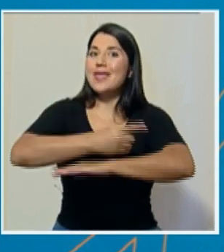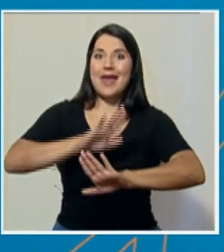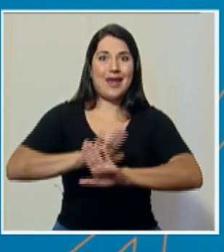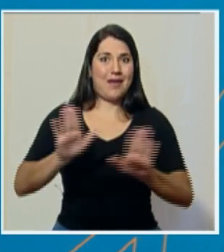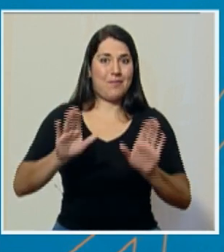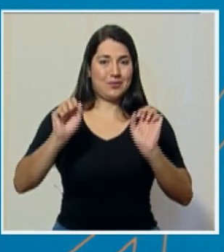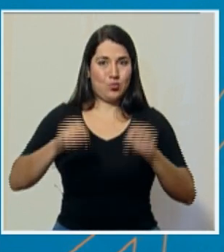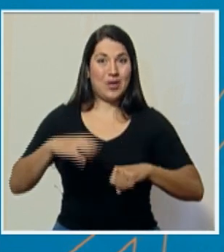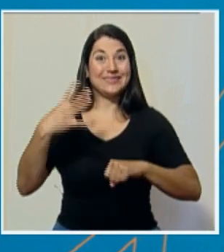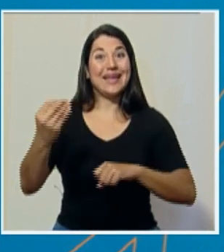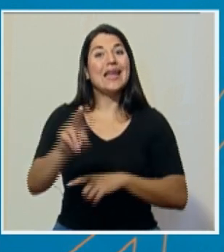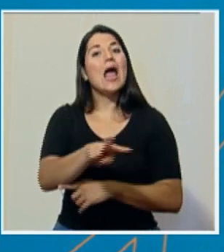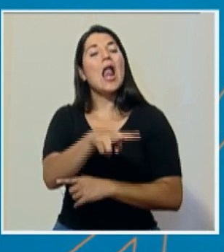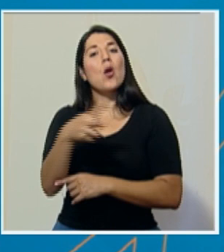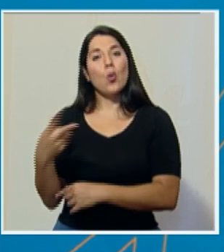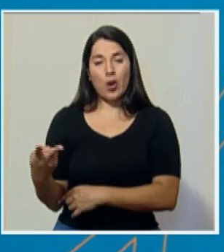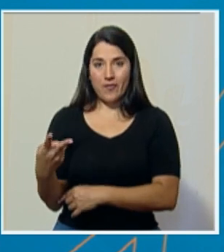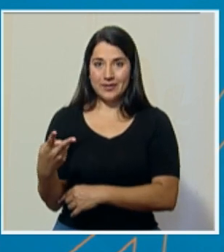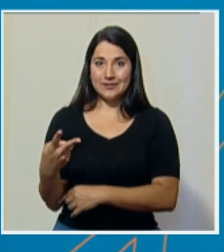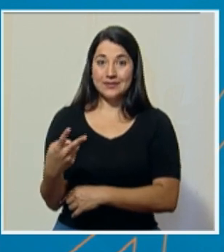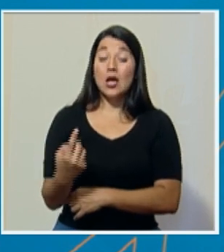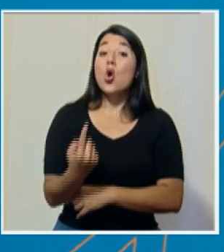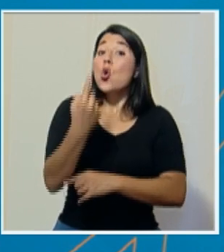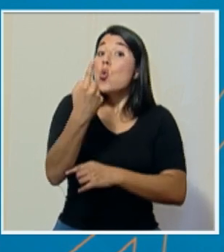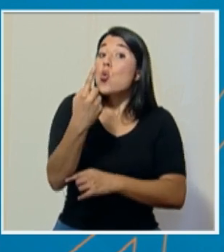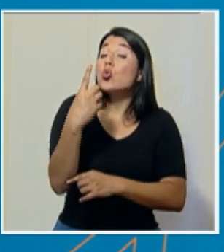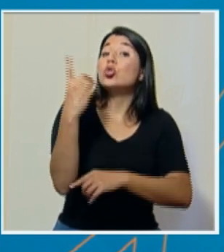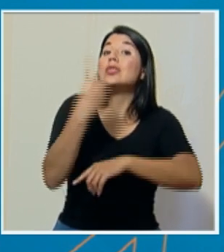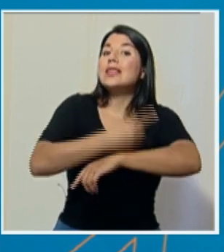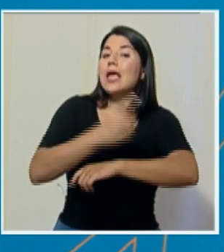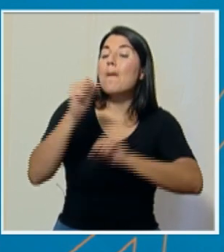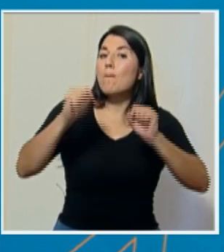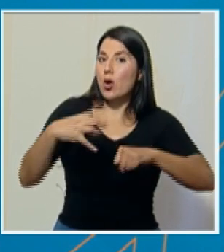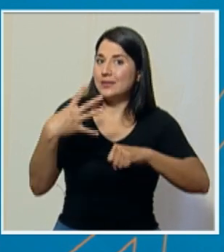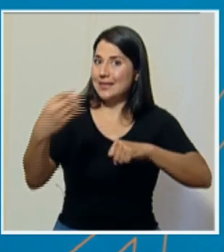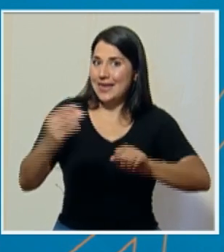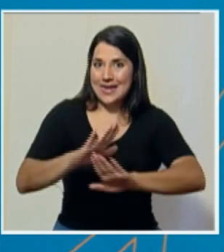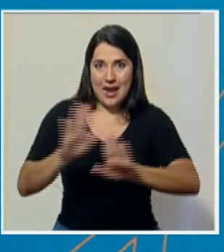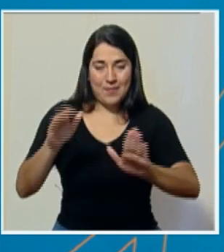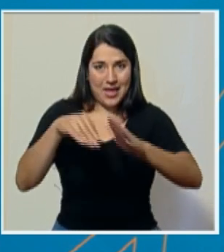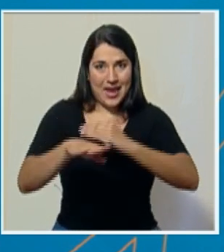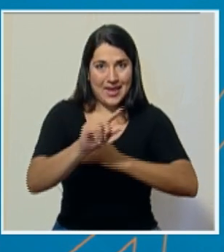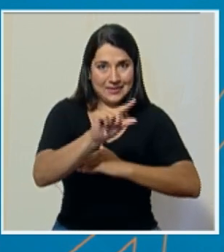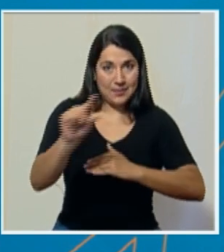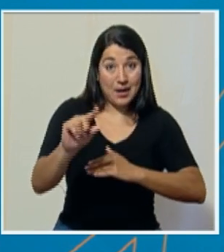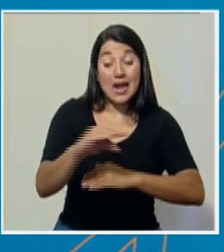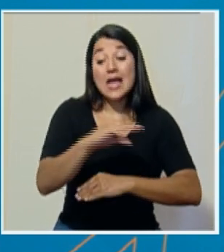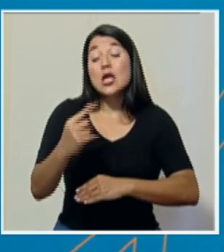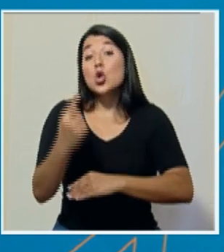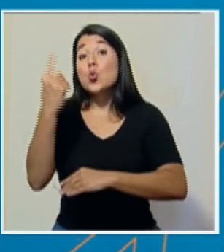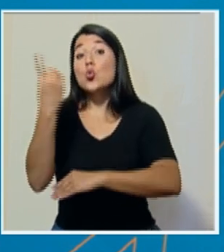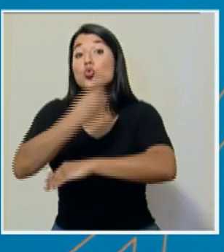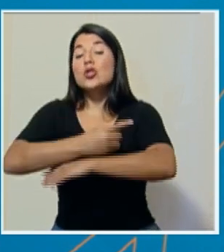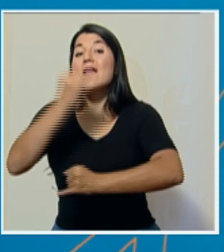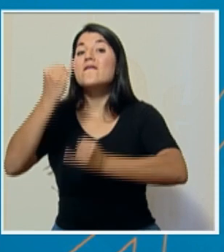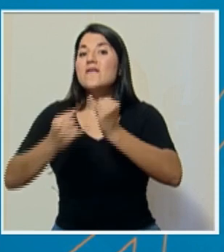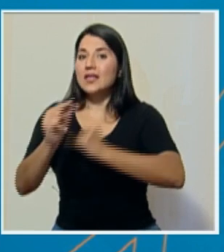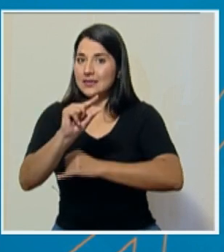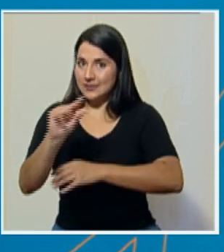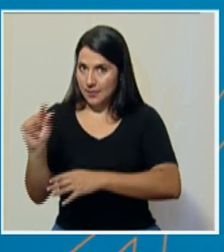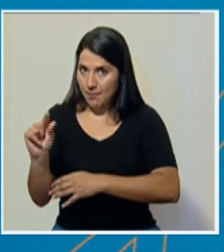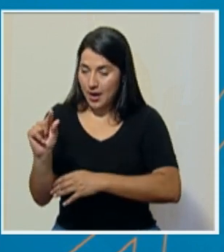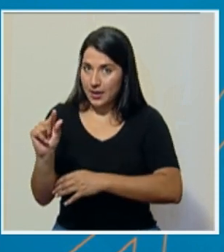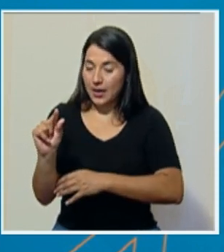Aquí tenemos un ciclo inverso, se restringe a un día entre semana y un día del fin de semana, siempre